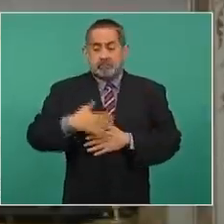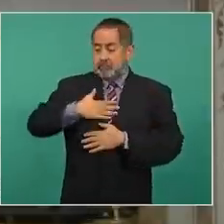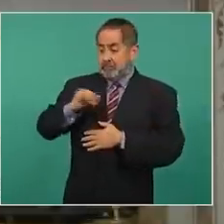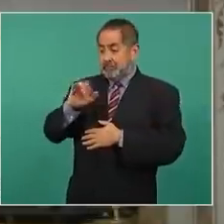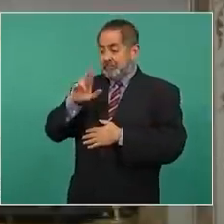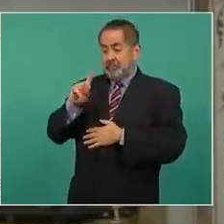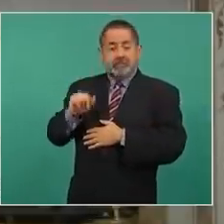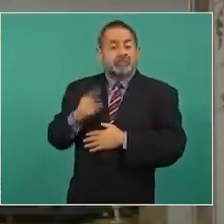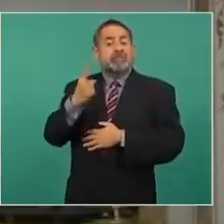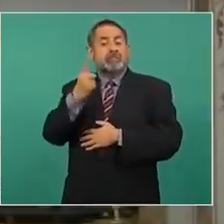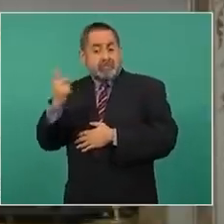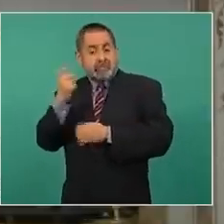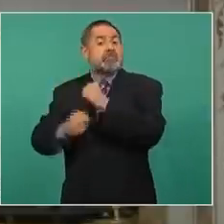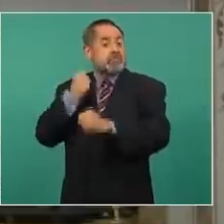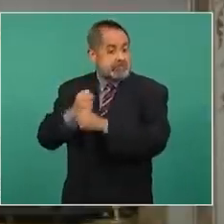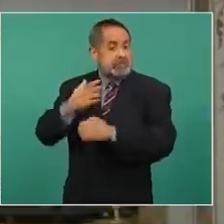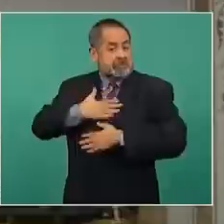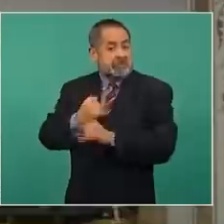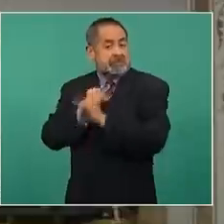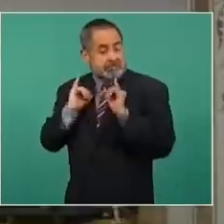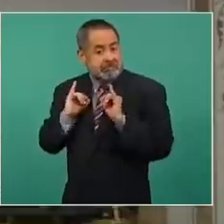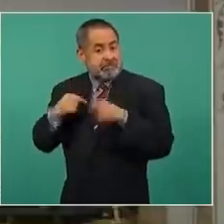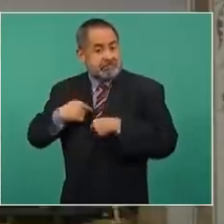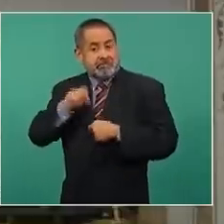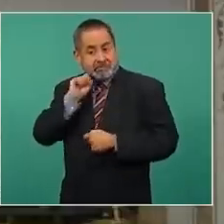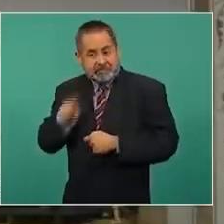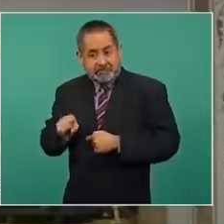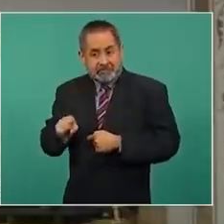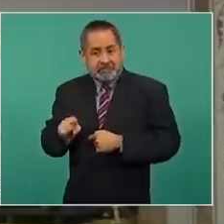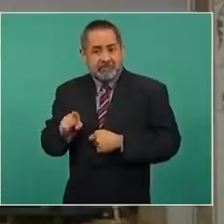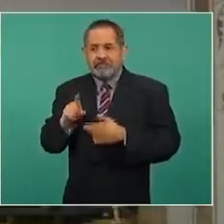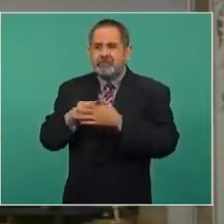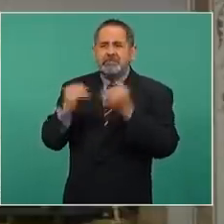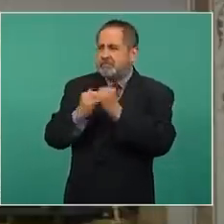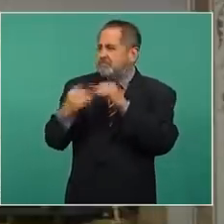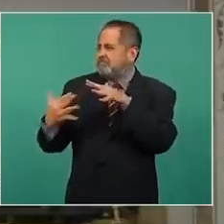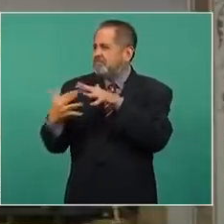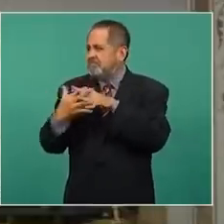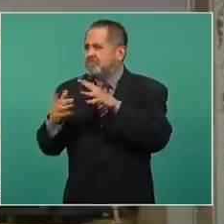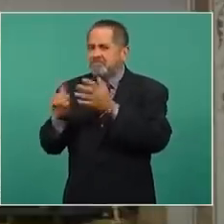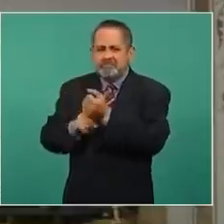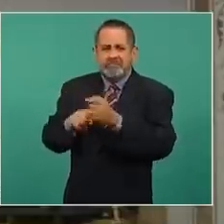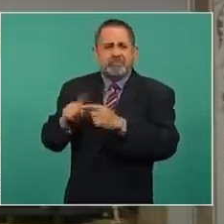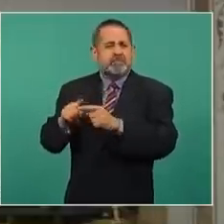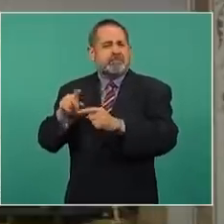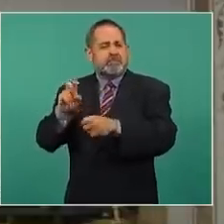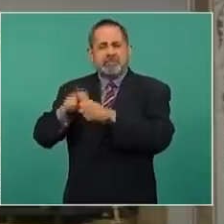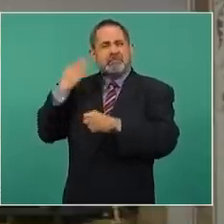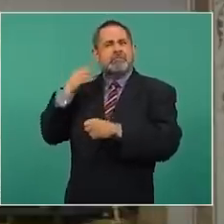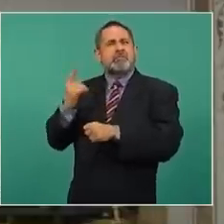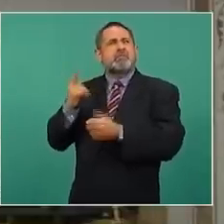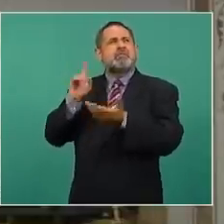celebr El centenario de la suya incluyendo el 16 al fuego de 11 de julio